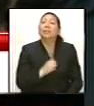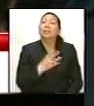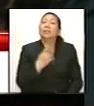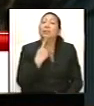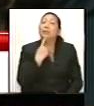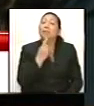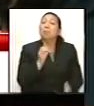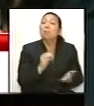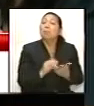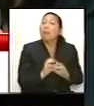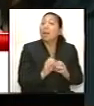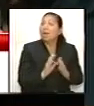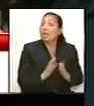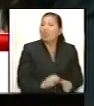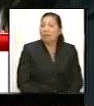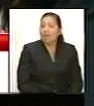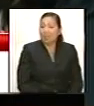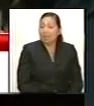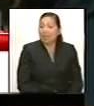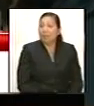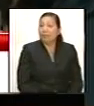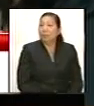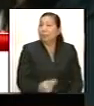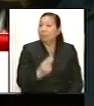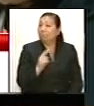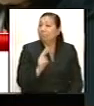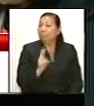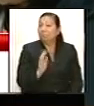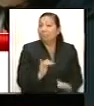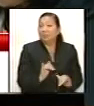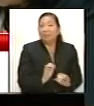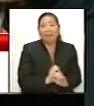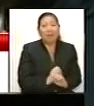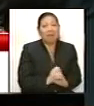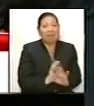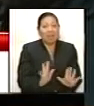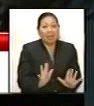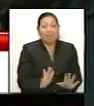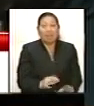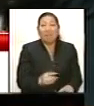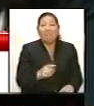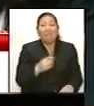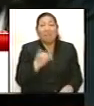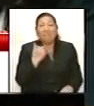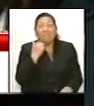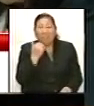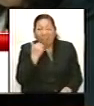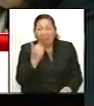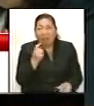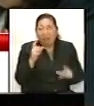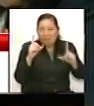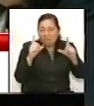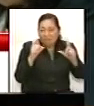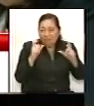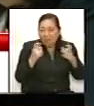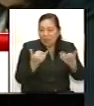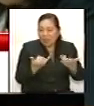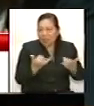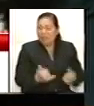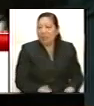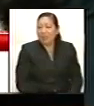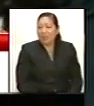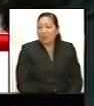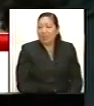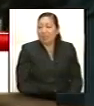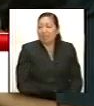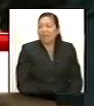es que me aclaren, ¿no? Si bien dicen la divinidad no lo ve, ya me quedó claro que solamente ve pornografía infantil y temas en este caso de lo